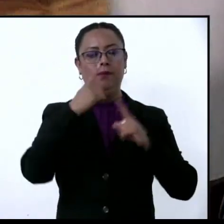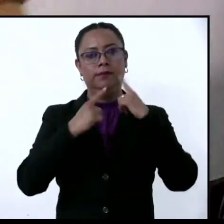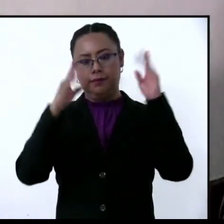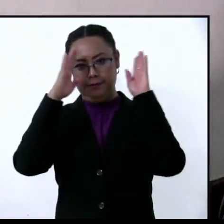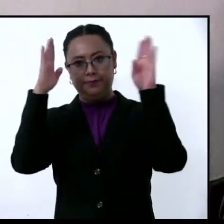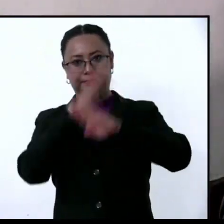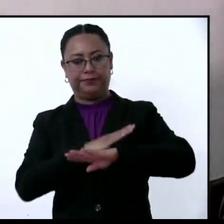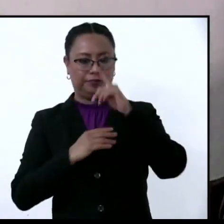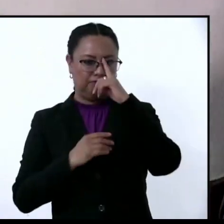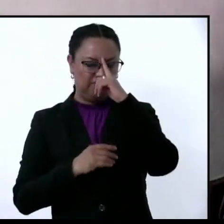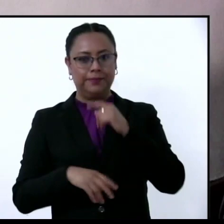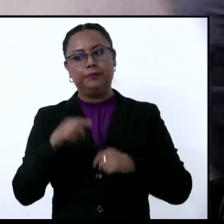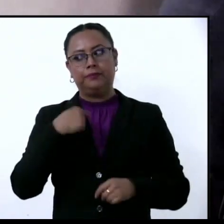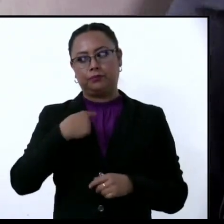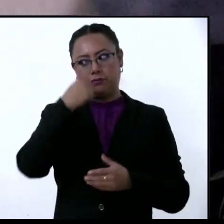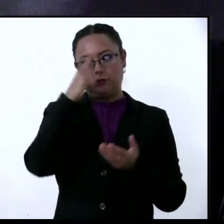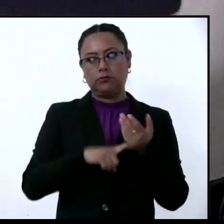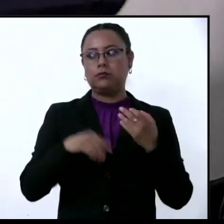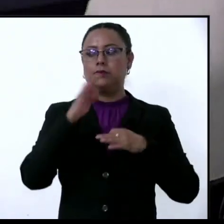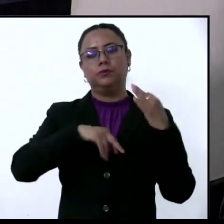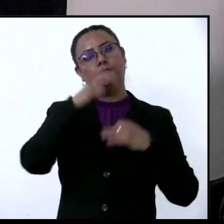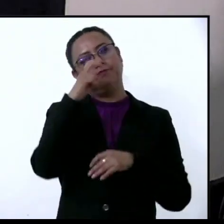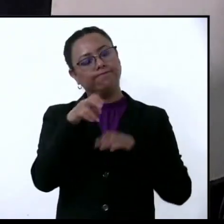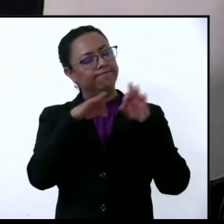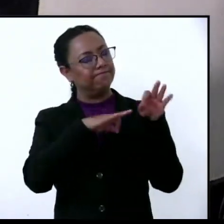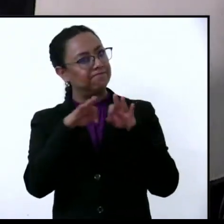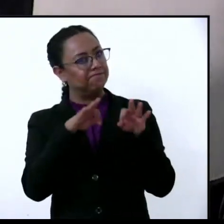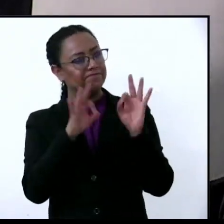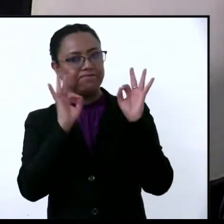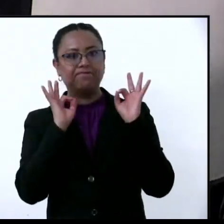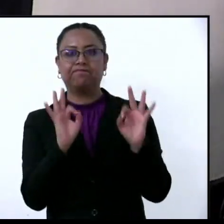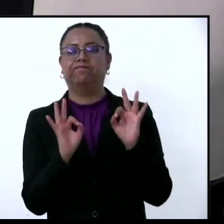que ese es un gran trabajo y que se ha hecho